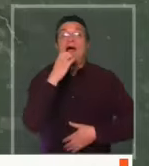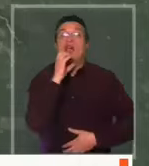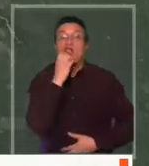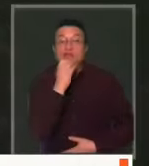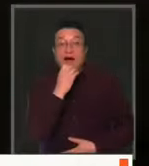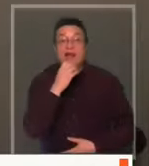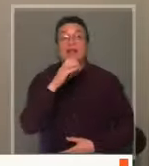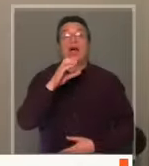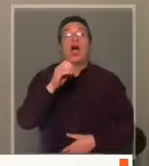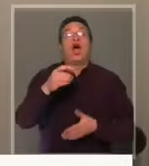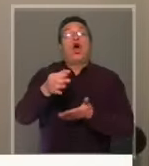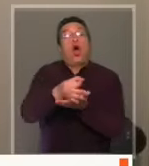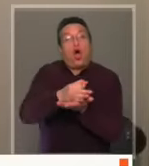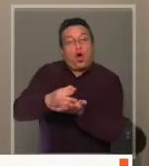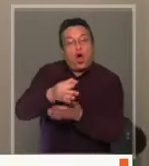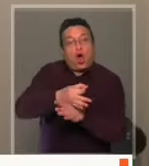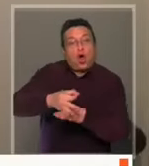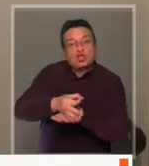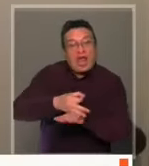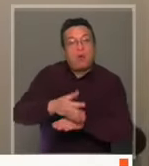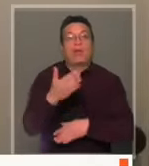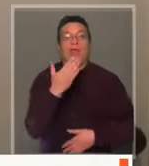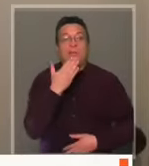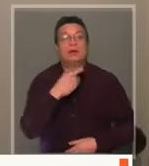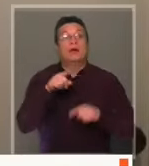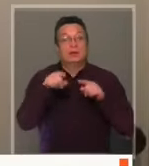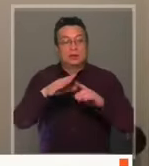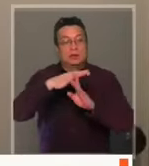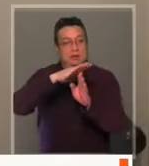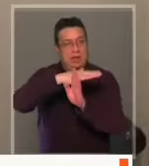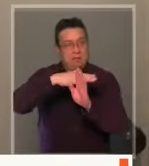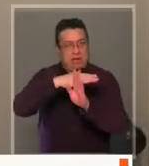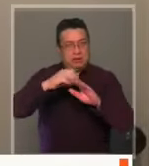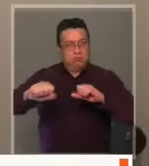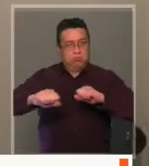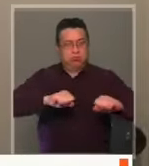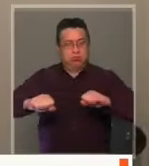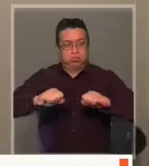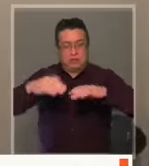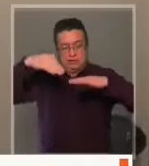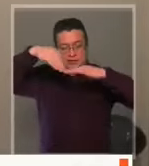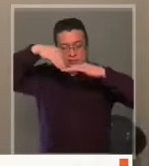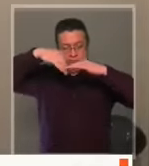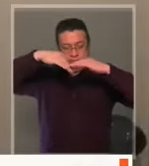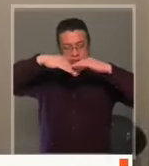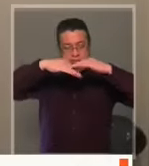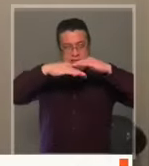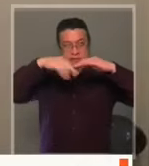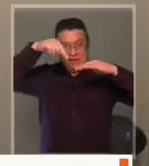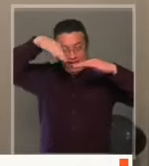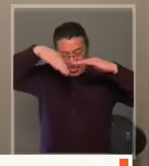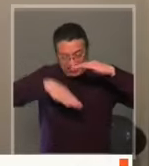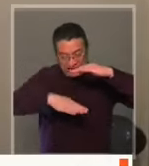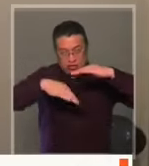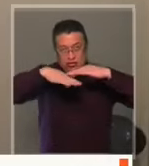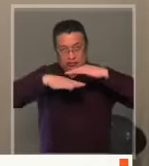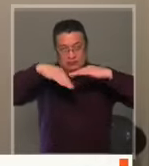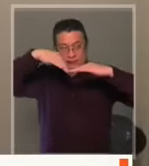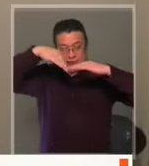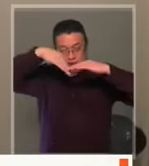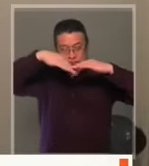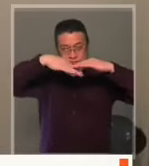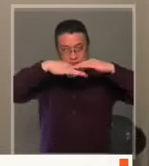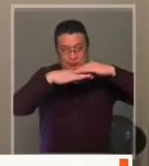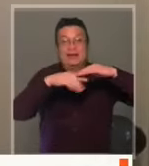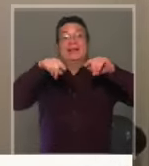categoría de sismos intermedios. Eso quiere decir que es intraplaca, está ocurriendo dentro de la placa de Nazca en